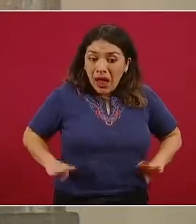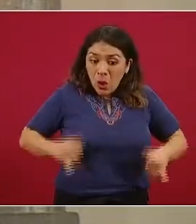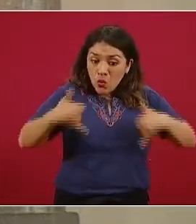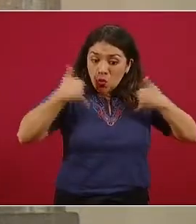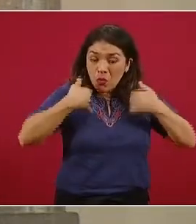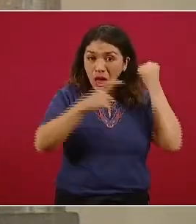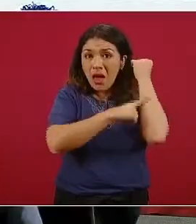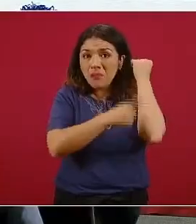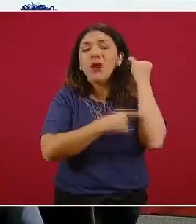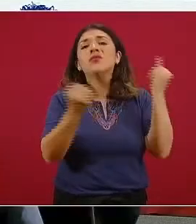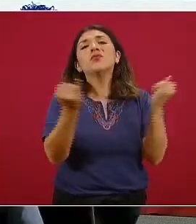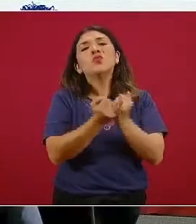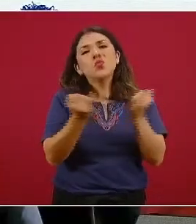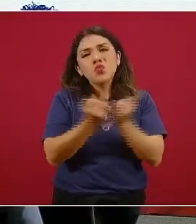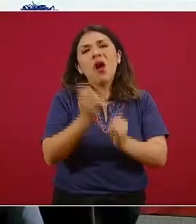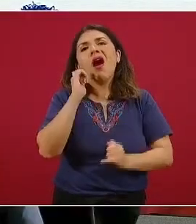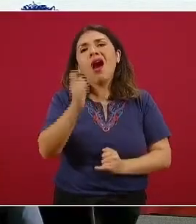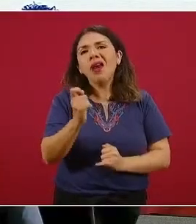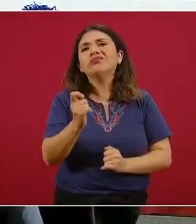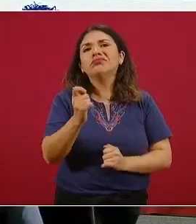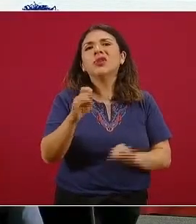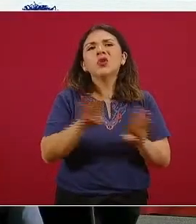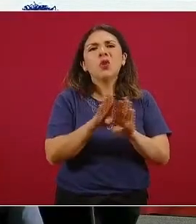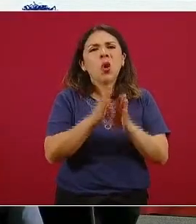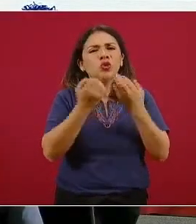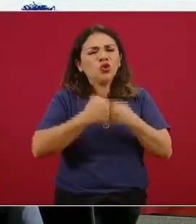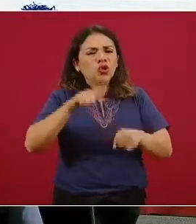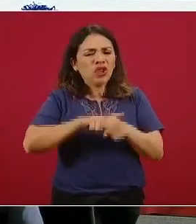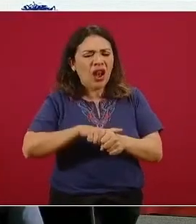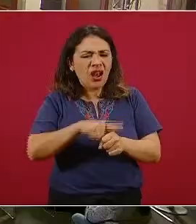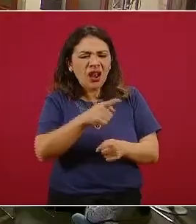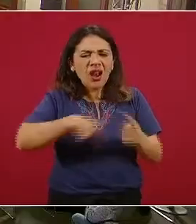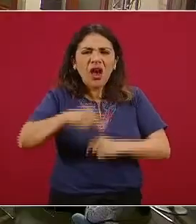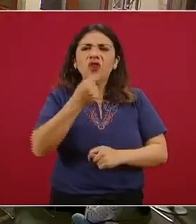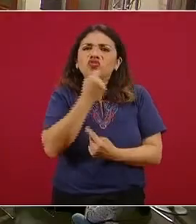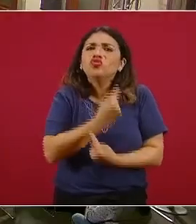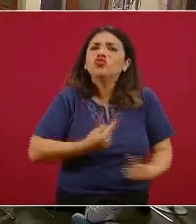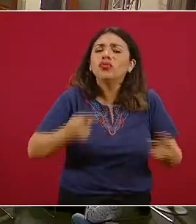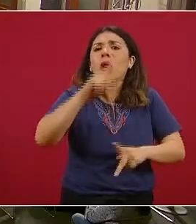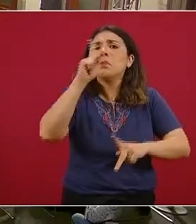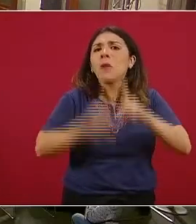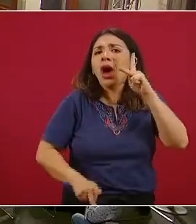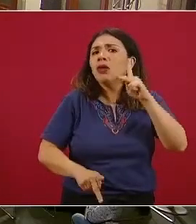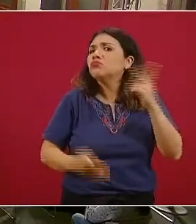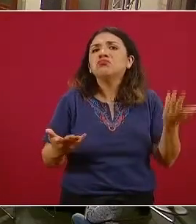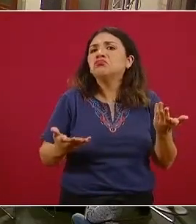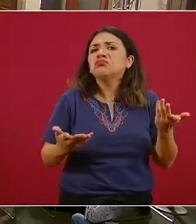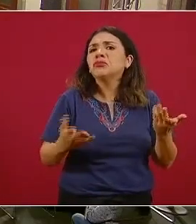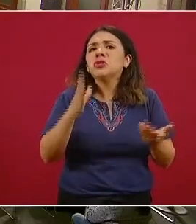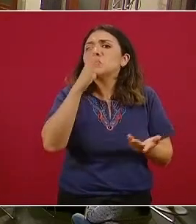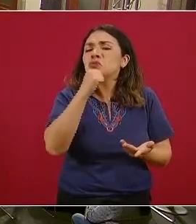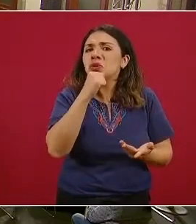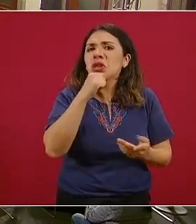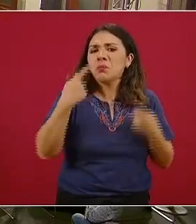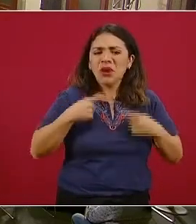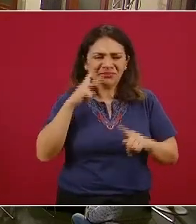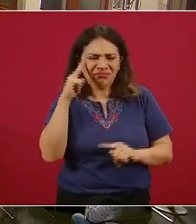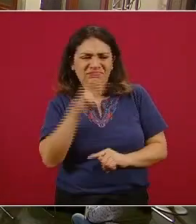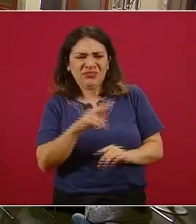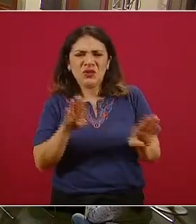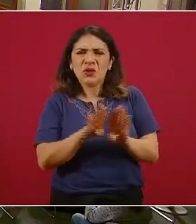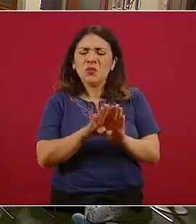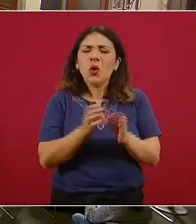adolescente también tiene un impacto social muy importante. Las niñas se quedan en una desventaja en la sociedad